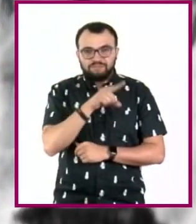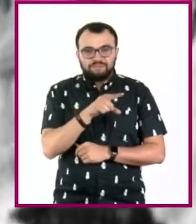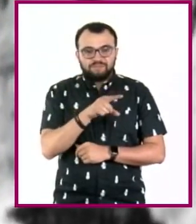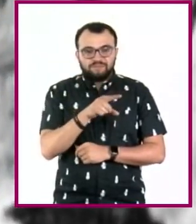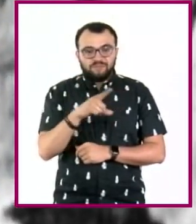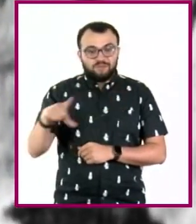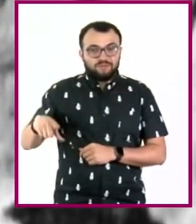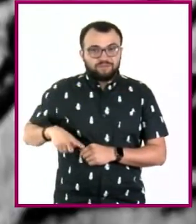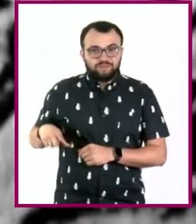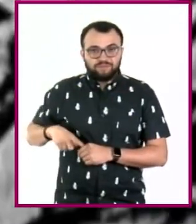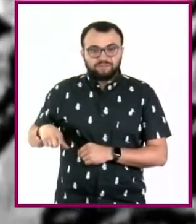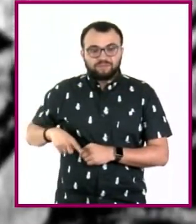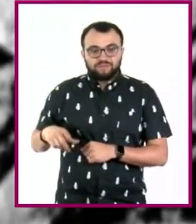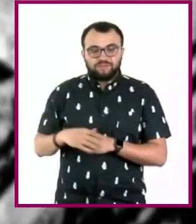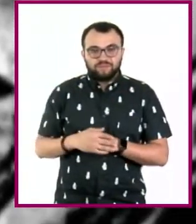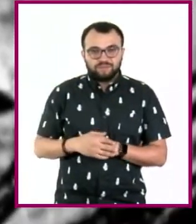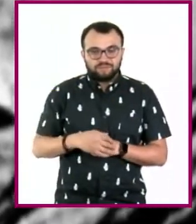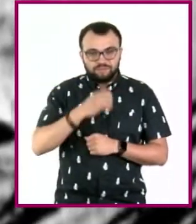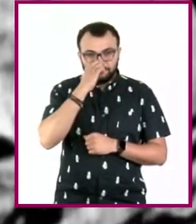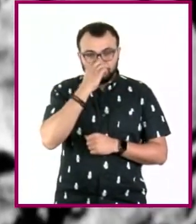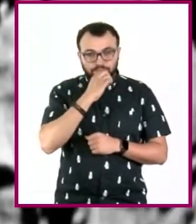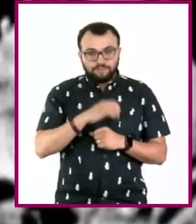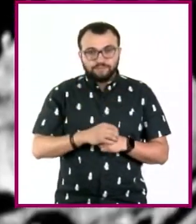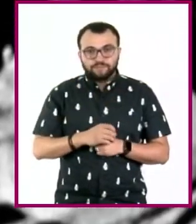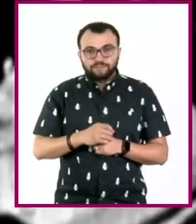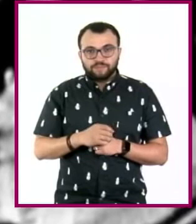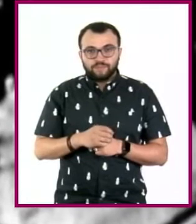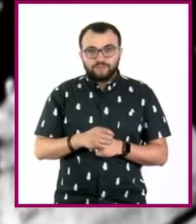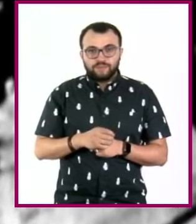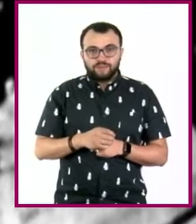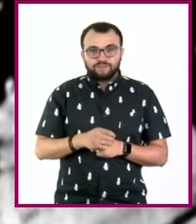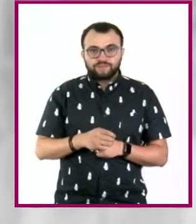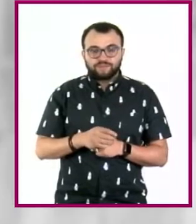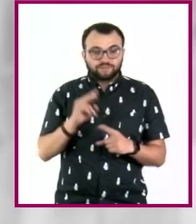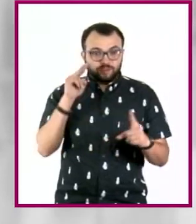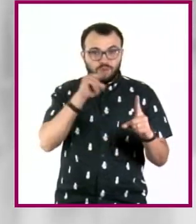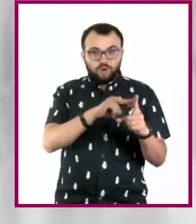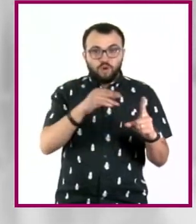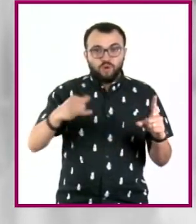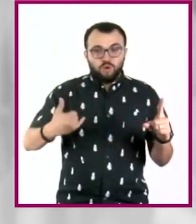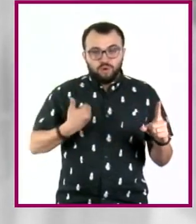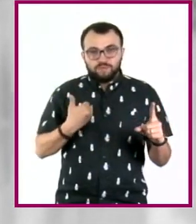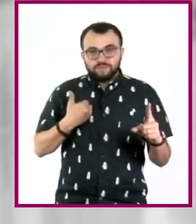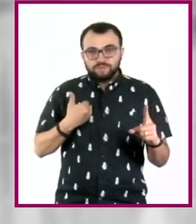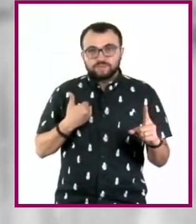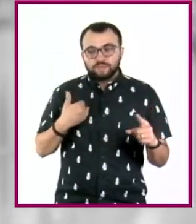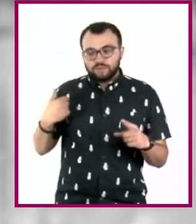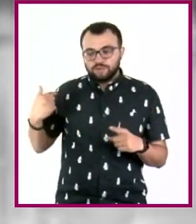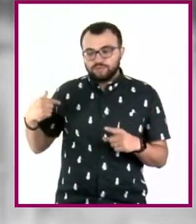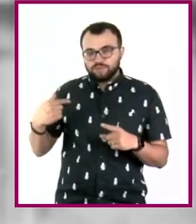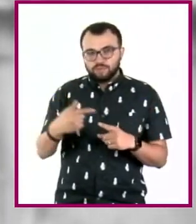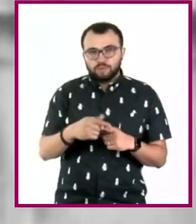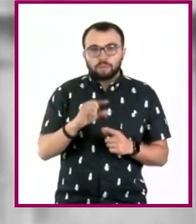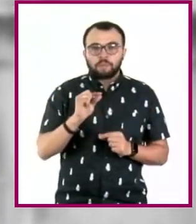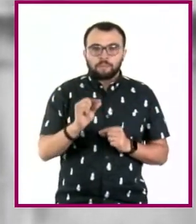mirada desde el Estado hacia los jóvenes, ha cambiado mucho en las últimas